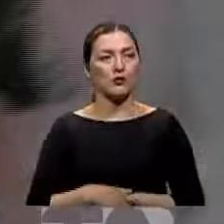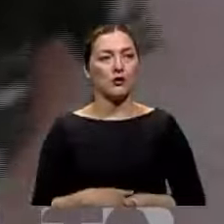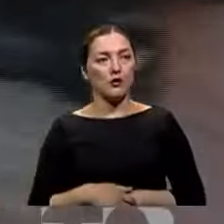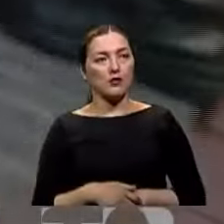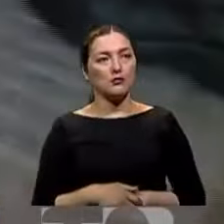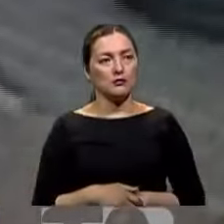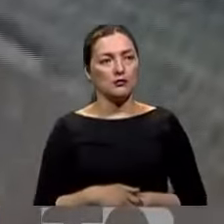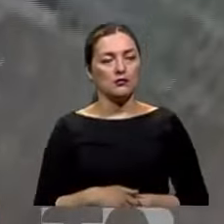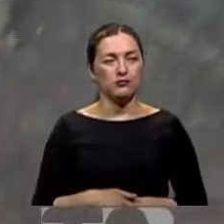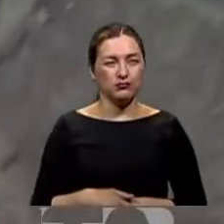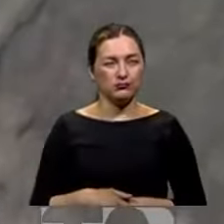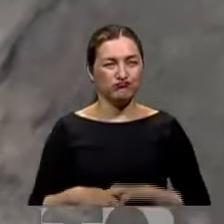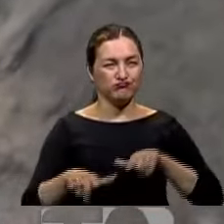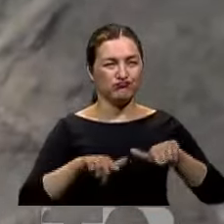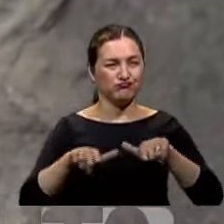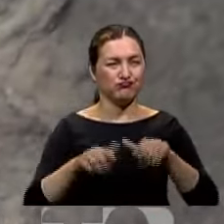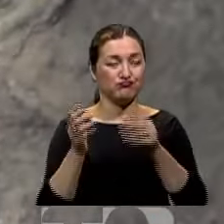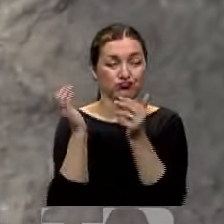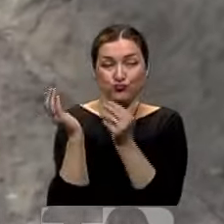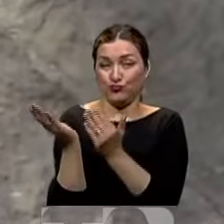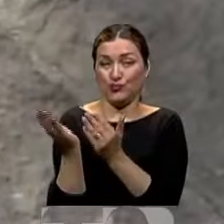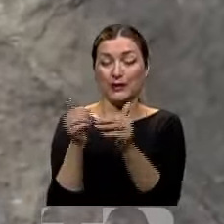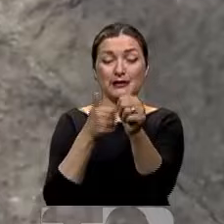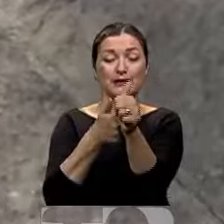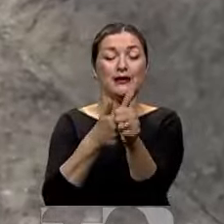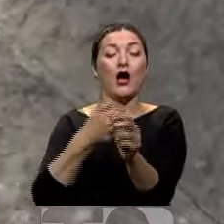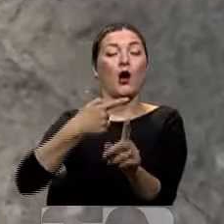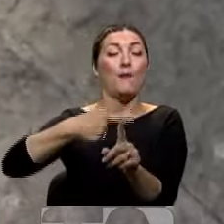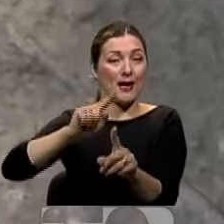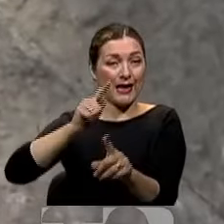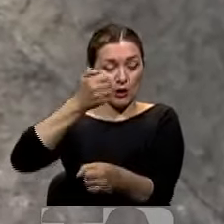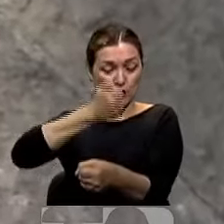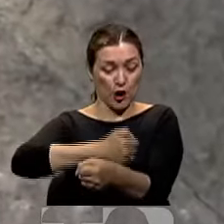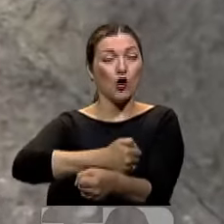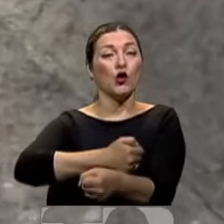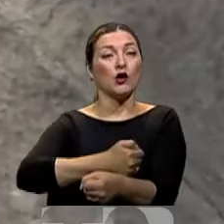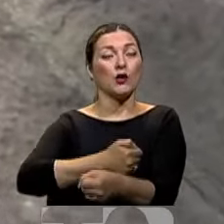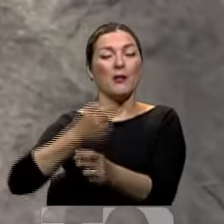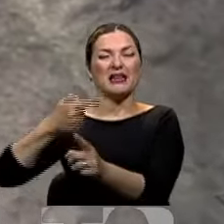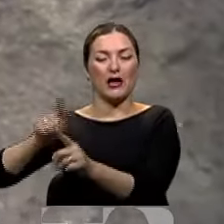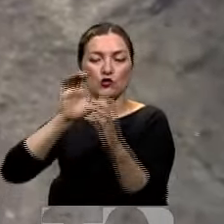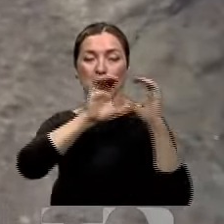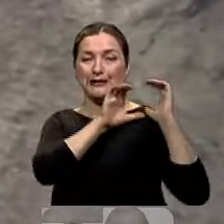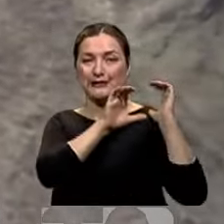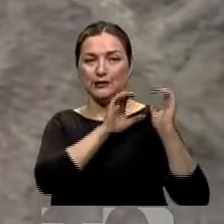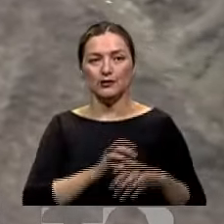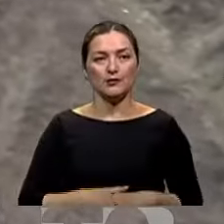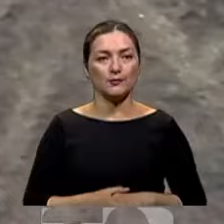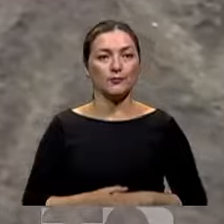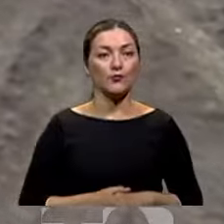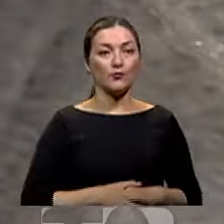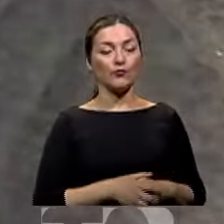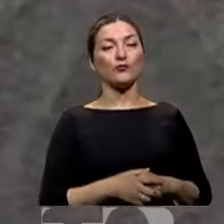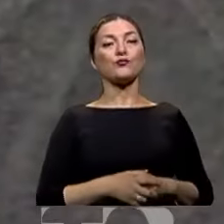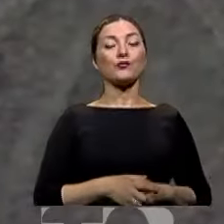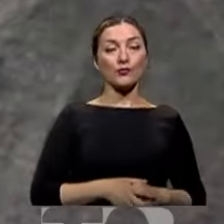es conflictiva, tenemos cerca también el mercado de San Roque, acá está el mercado de San Francisco. Así es, ante eso tenemos también